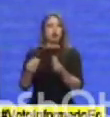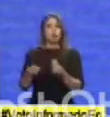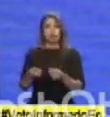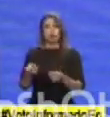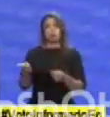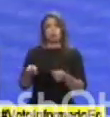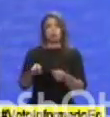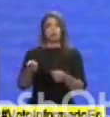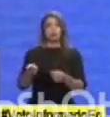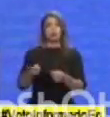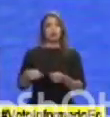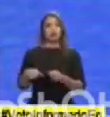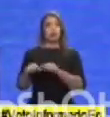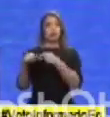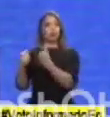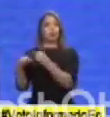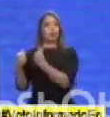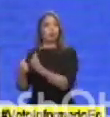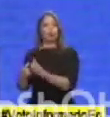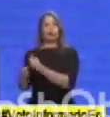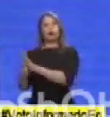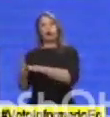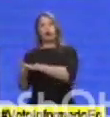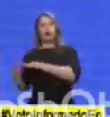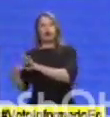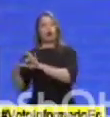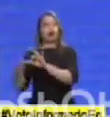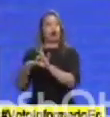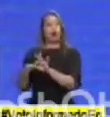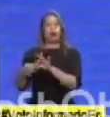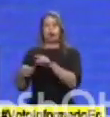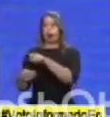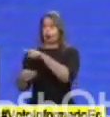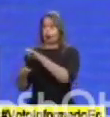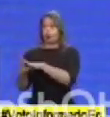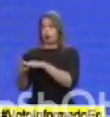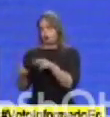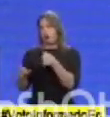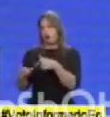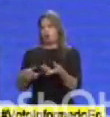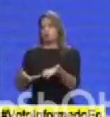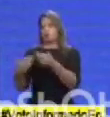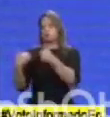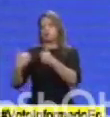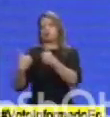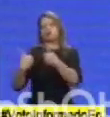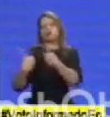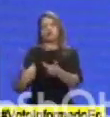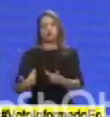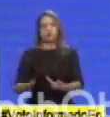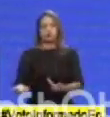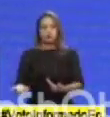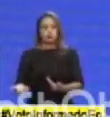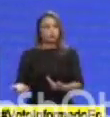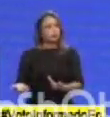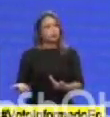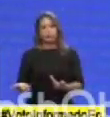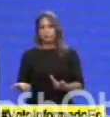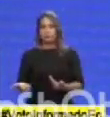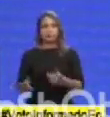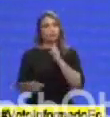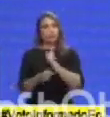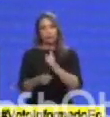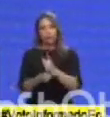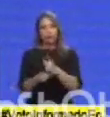montón de fuerzas políticas a repartirse el poder por eso es que estamos en esta crisis porque la gente Busca el poder en nuestro país desgraciadamente